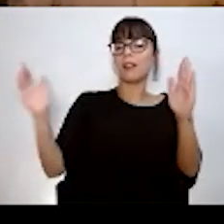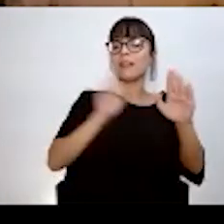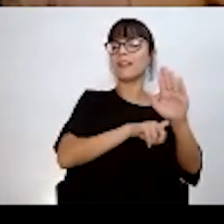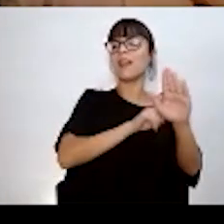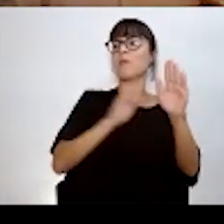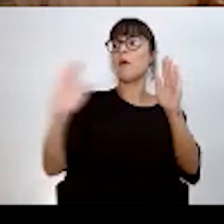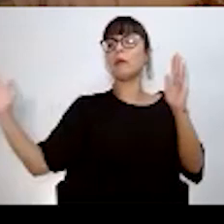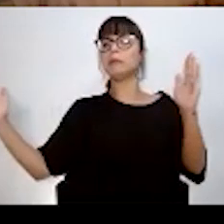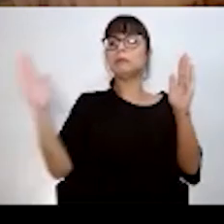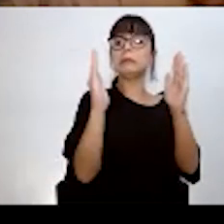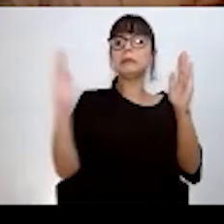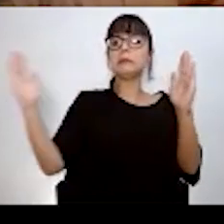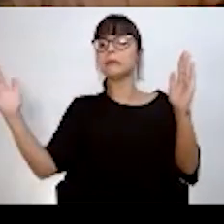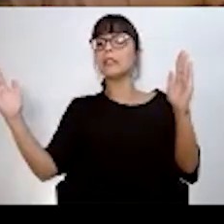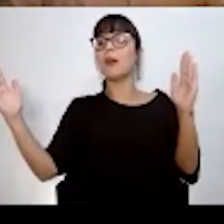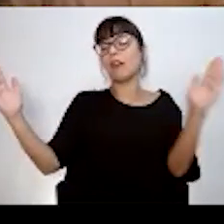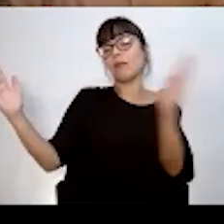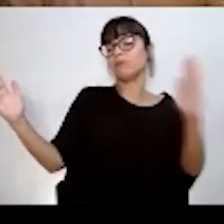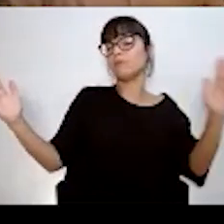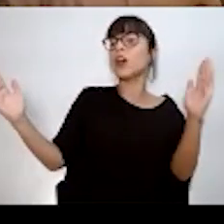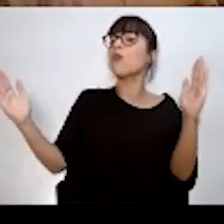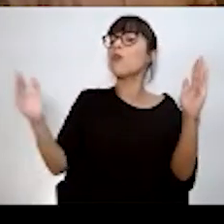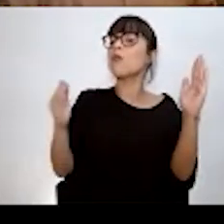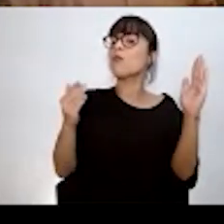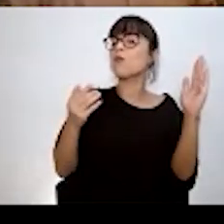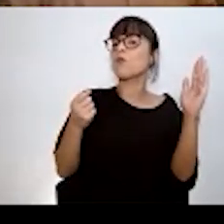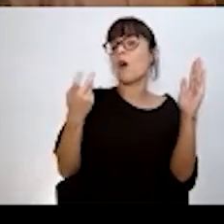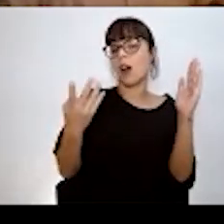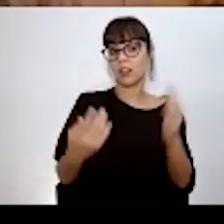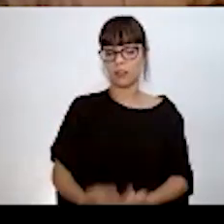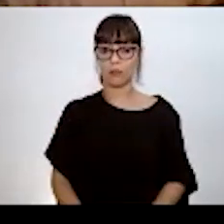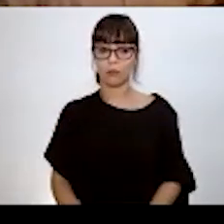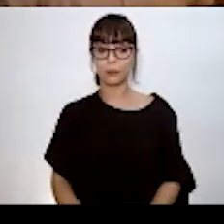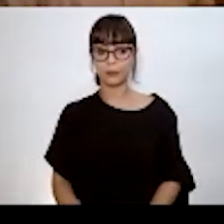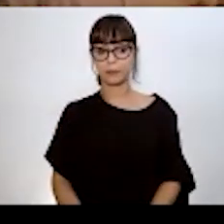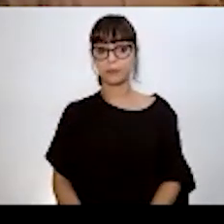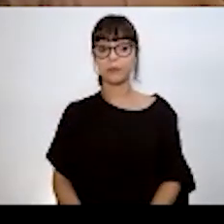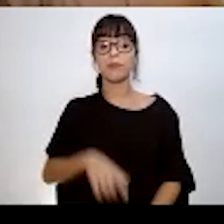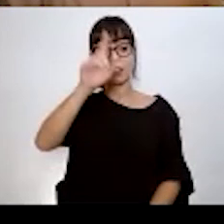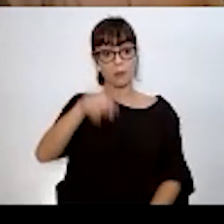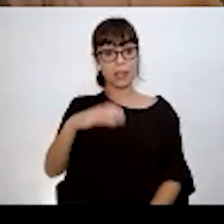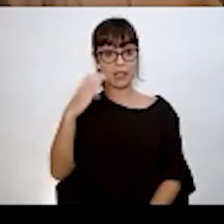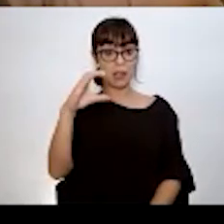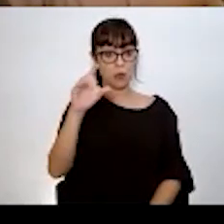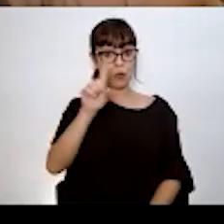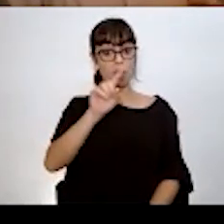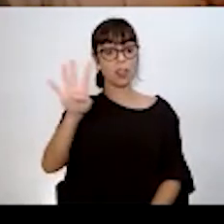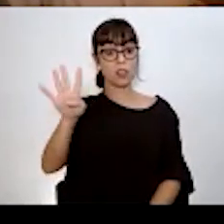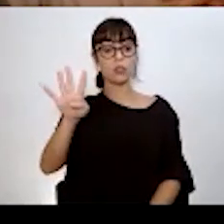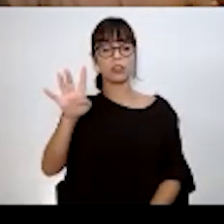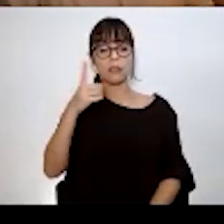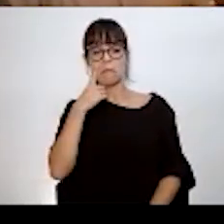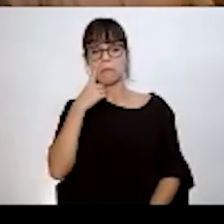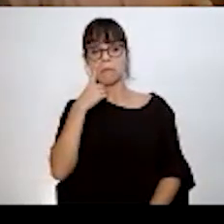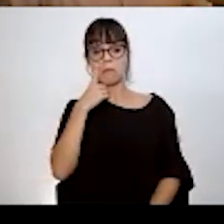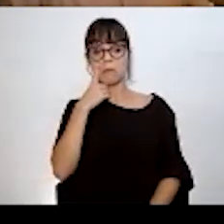Por lo tanto, la pregunta que nos hacemos, y otra de las posibilidades que nos brinda el carbono 14, es si podemos estimar la dinámica